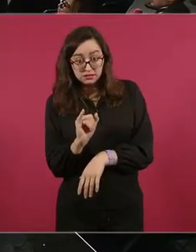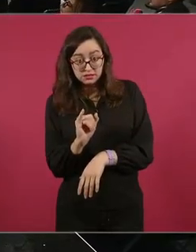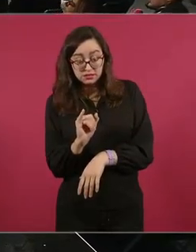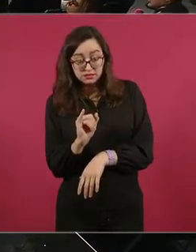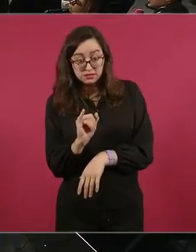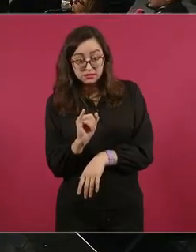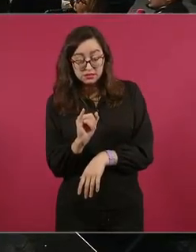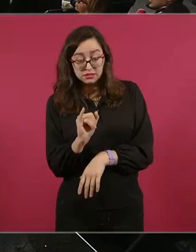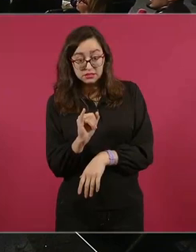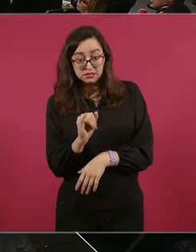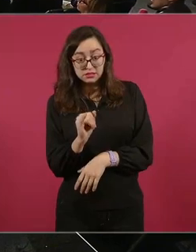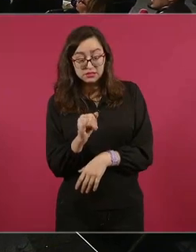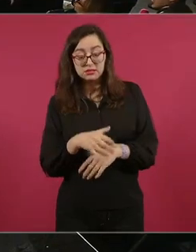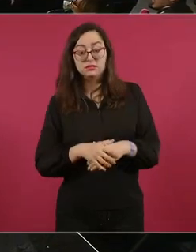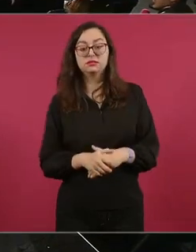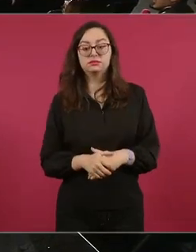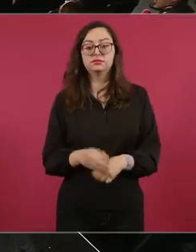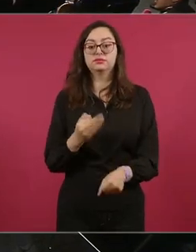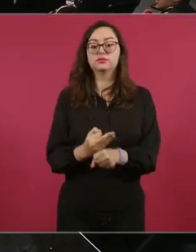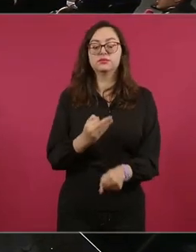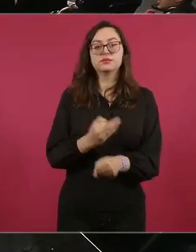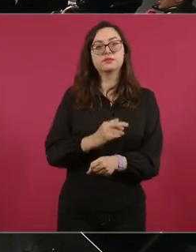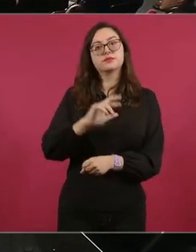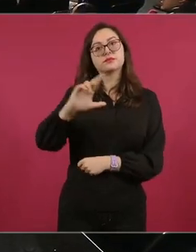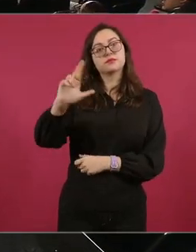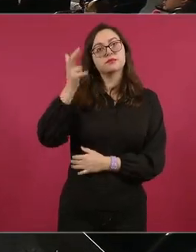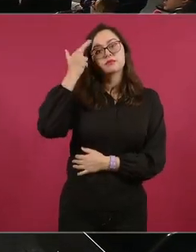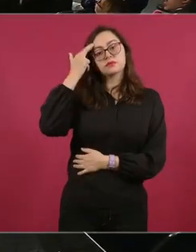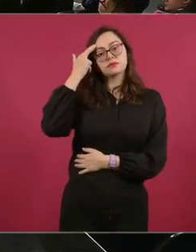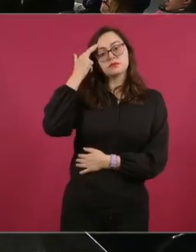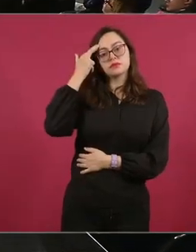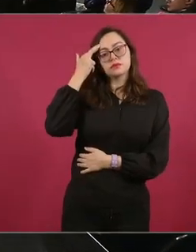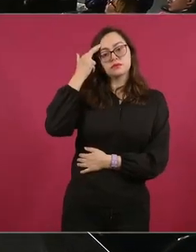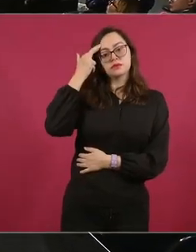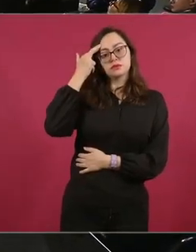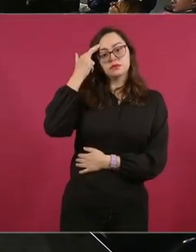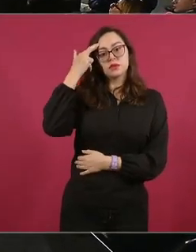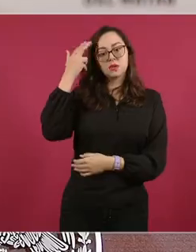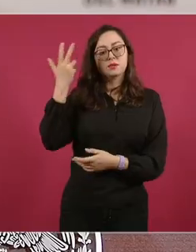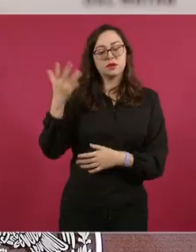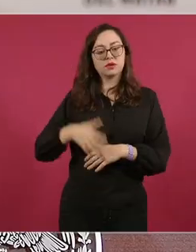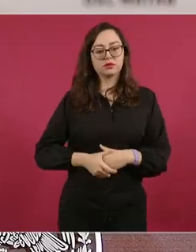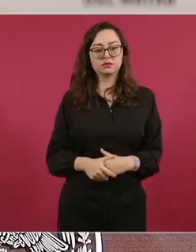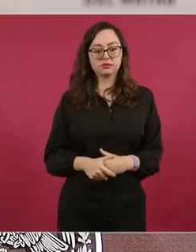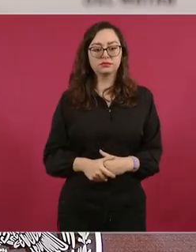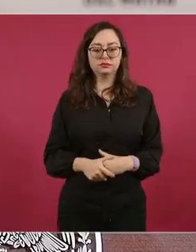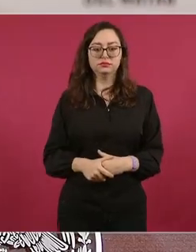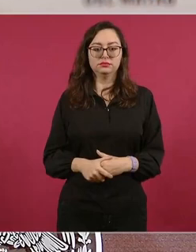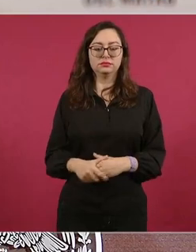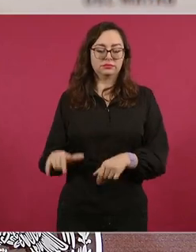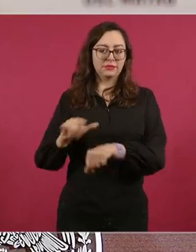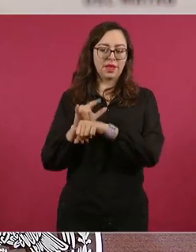Y un tuit también de… Me acordé por lo de los aviones, que